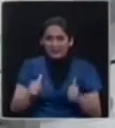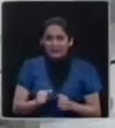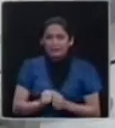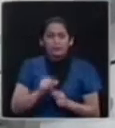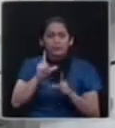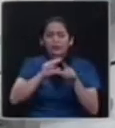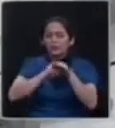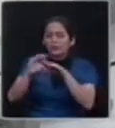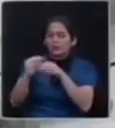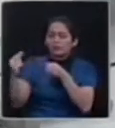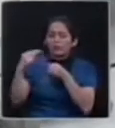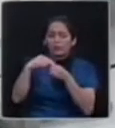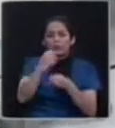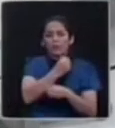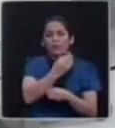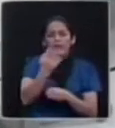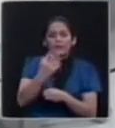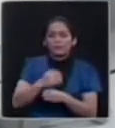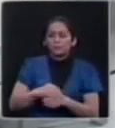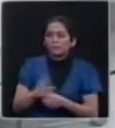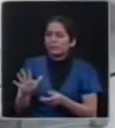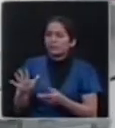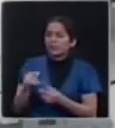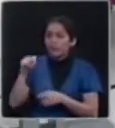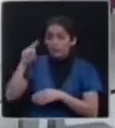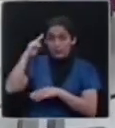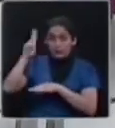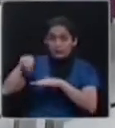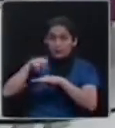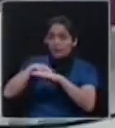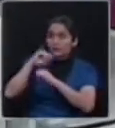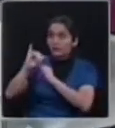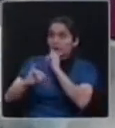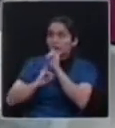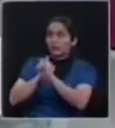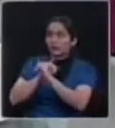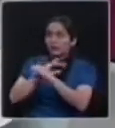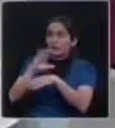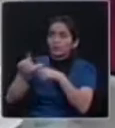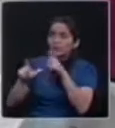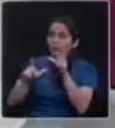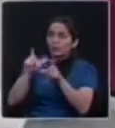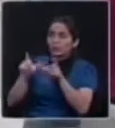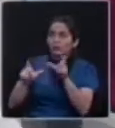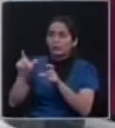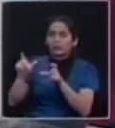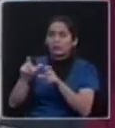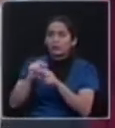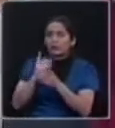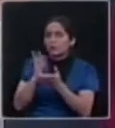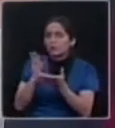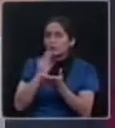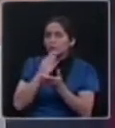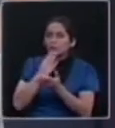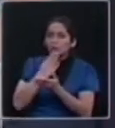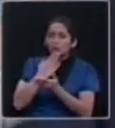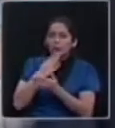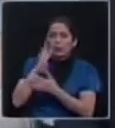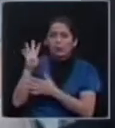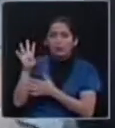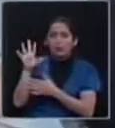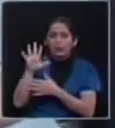formarán parte de este evento? A nivel nacional e internacional son 45, si no me equivoco, una media docena de